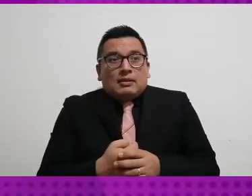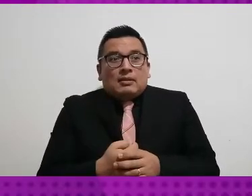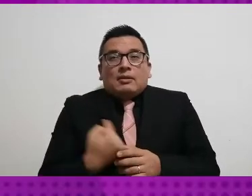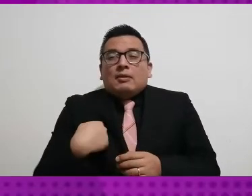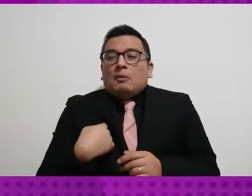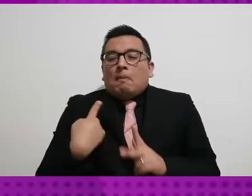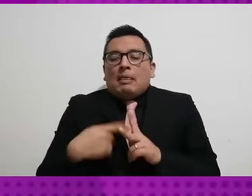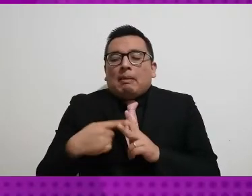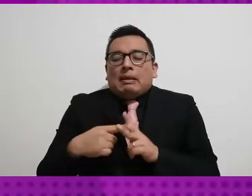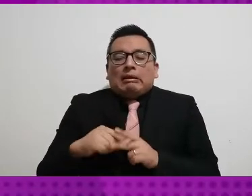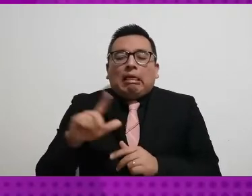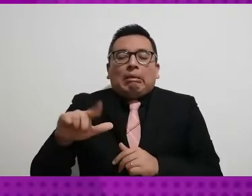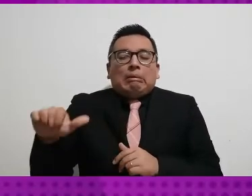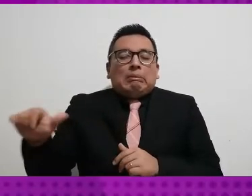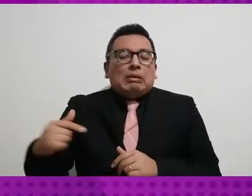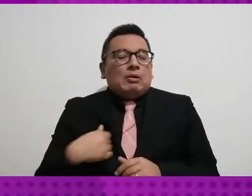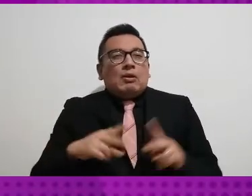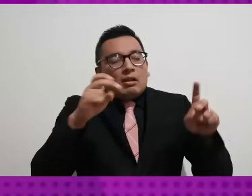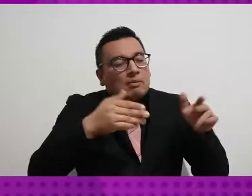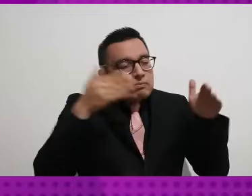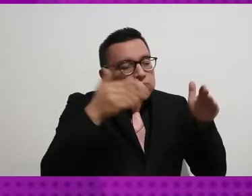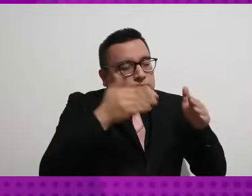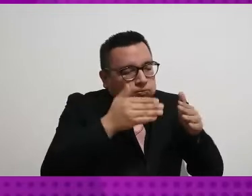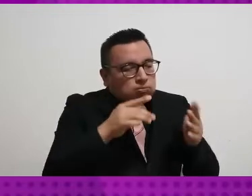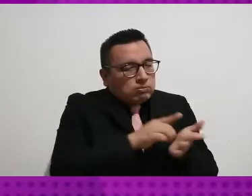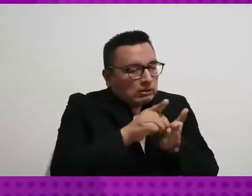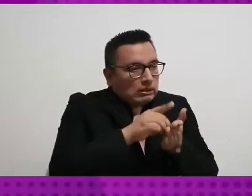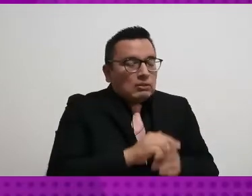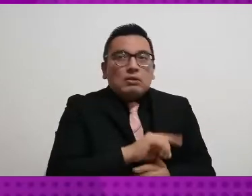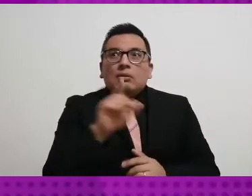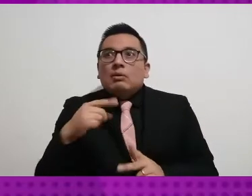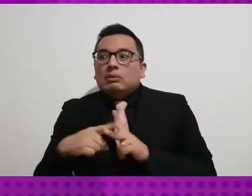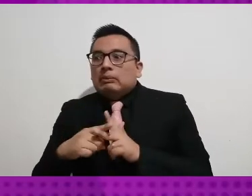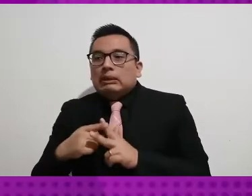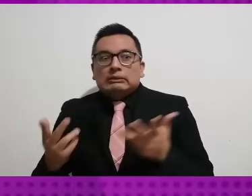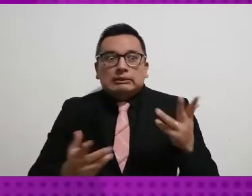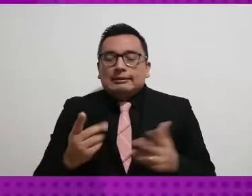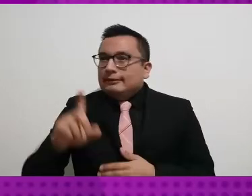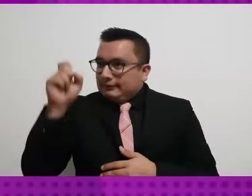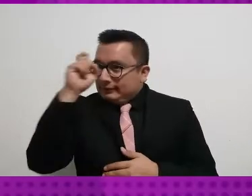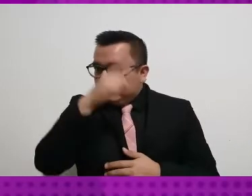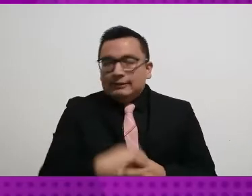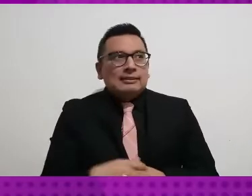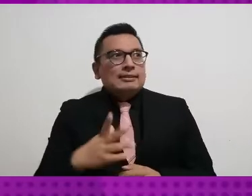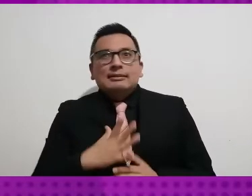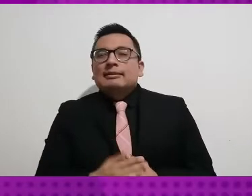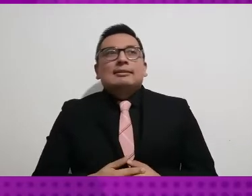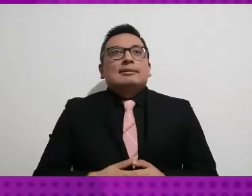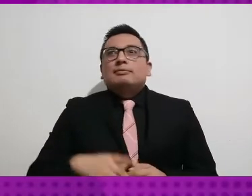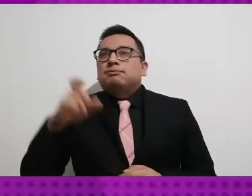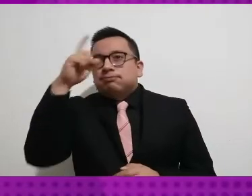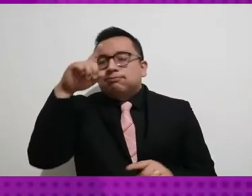haber dejado matemáticas hasta la última semana de estudio. Todo estuve estudiando electoral, luego llegó matemáticas y fue una cosa que dije, híjole, álgebra,